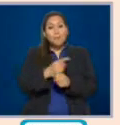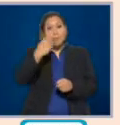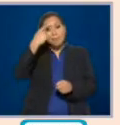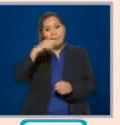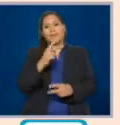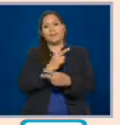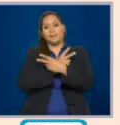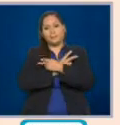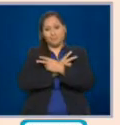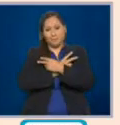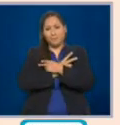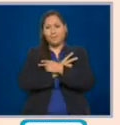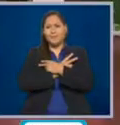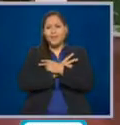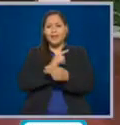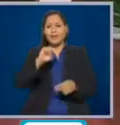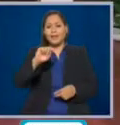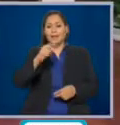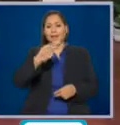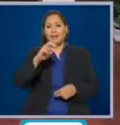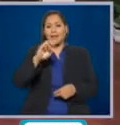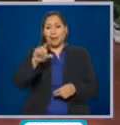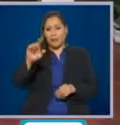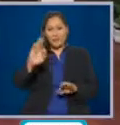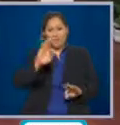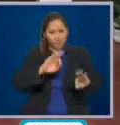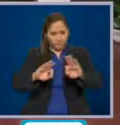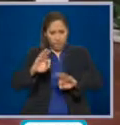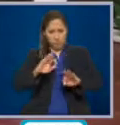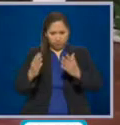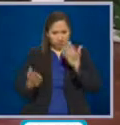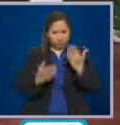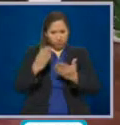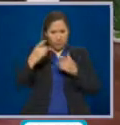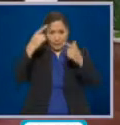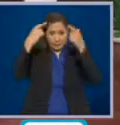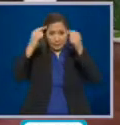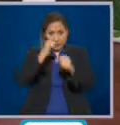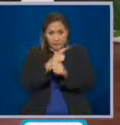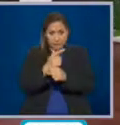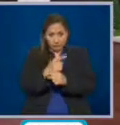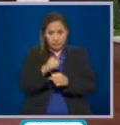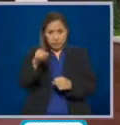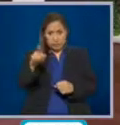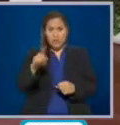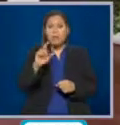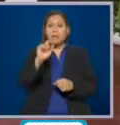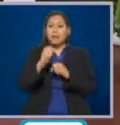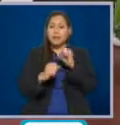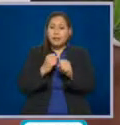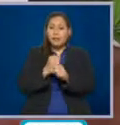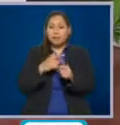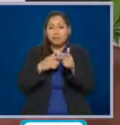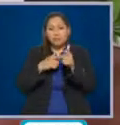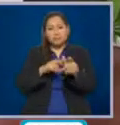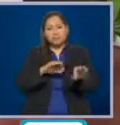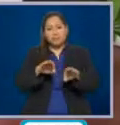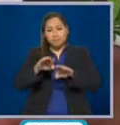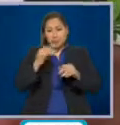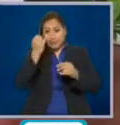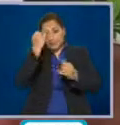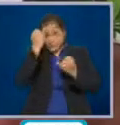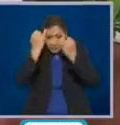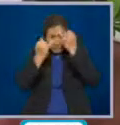verano. Theo es físico de formación, él tiene más de 20 años trabajando y